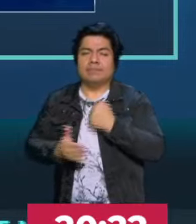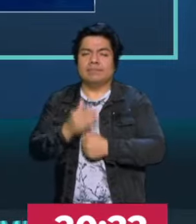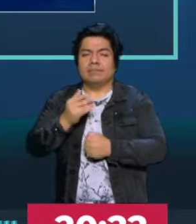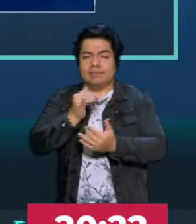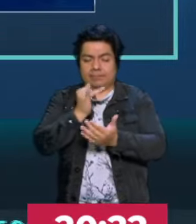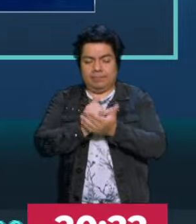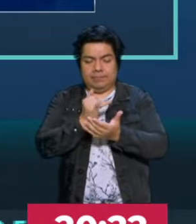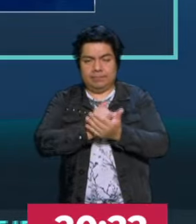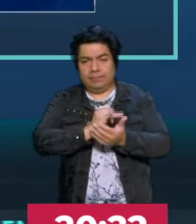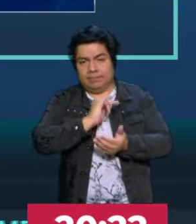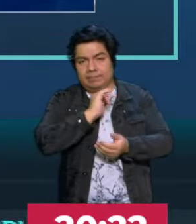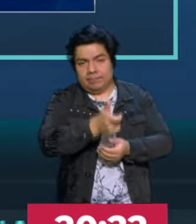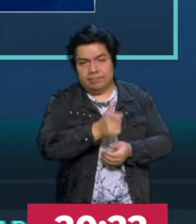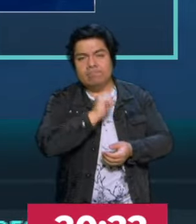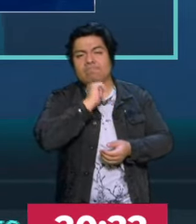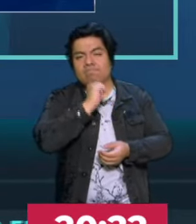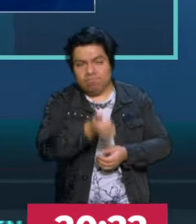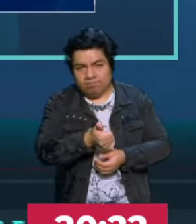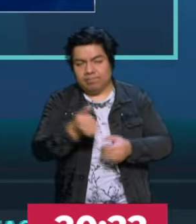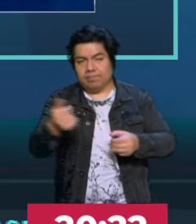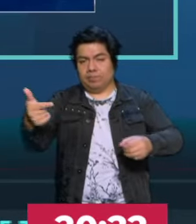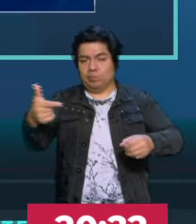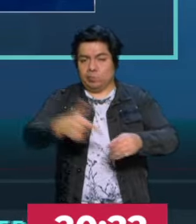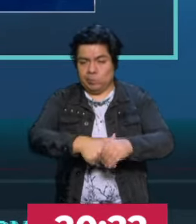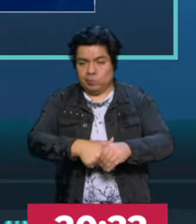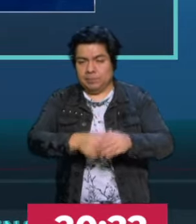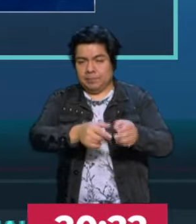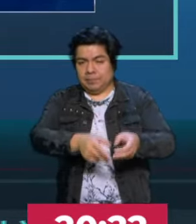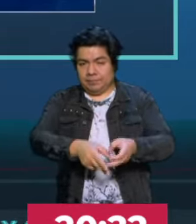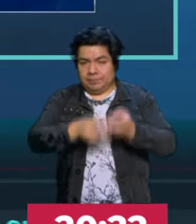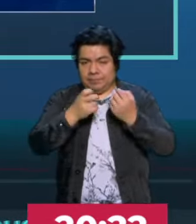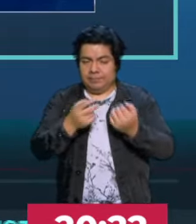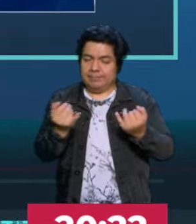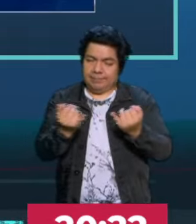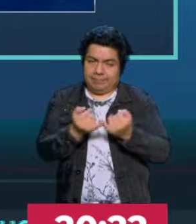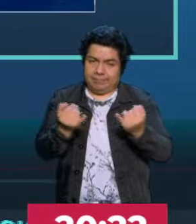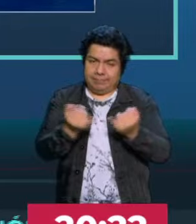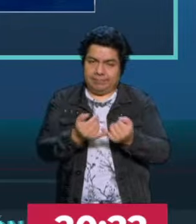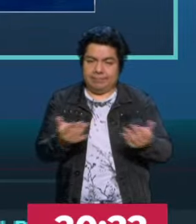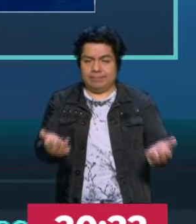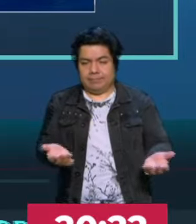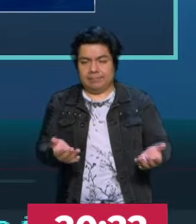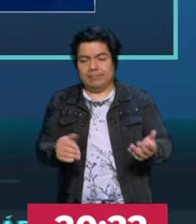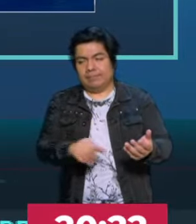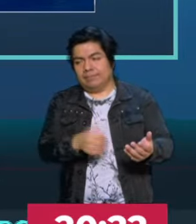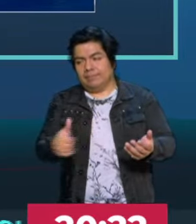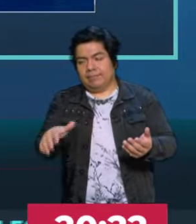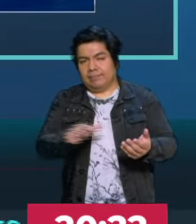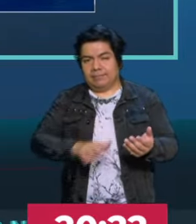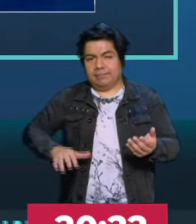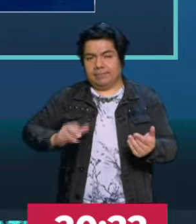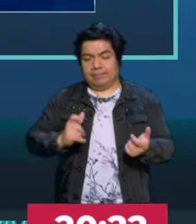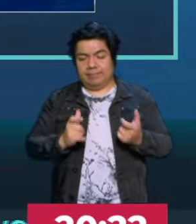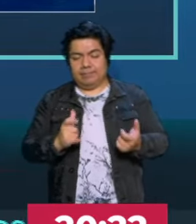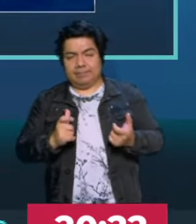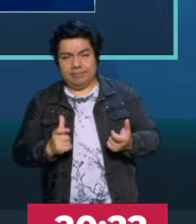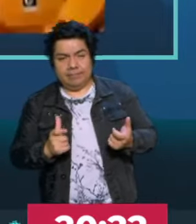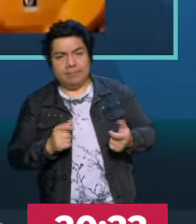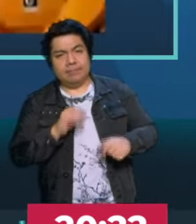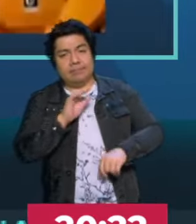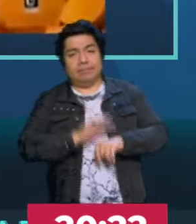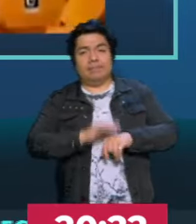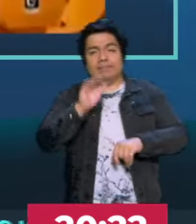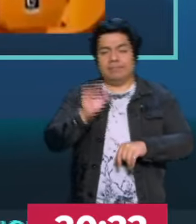de impuestos. Cuando se trata de combustible que fue robado también, pues está ahí otra parte de la ganancia y otra más cuando